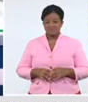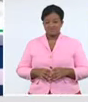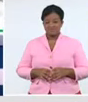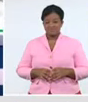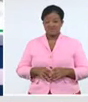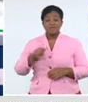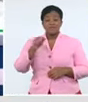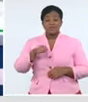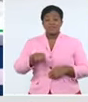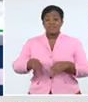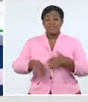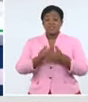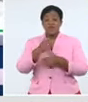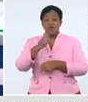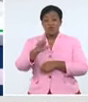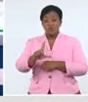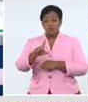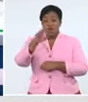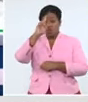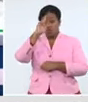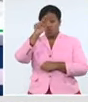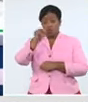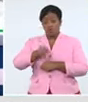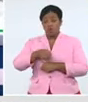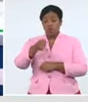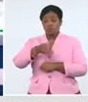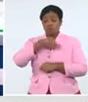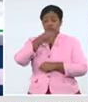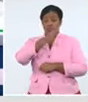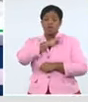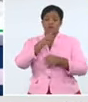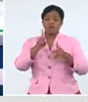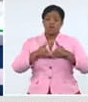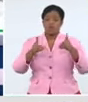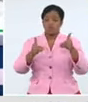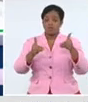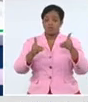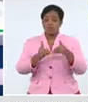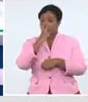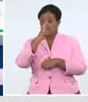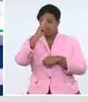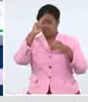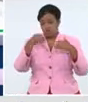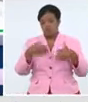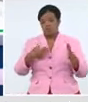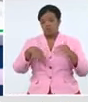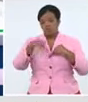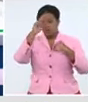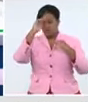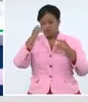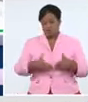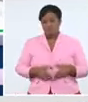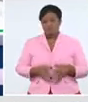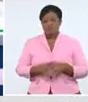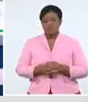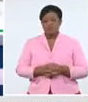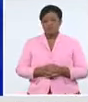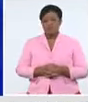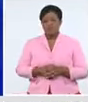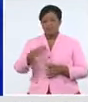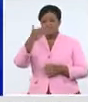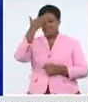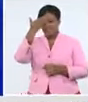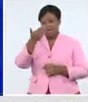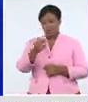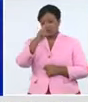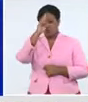Con la doctora María Elena Soto Entensa, jefa del Departamento de Atención Primaria de Salud del Ministerio de Salud Pública. Qué gusto saludarla, doctora.